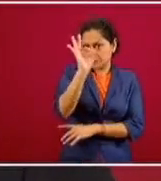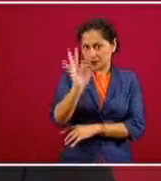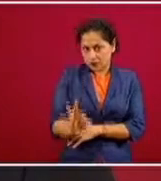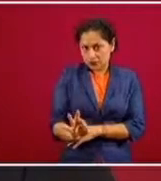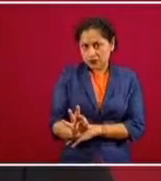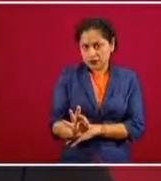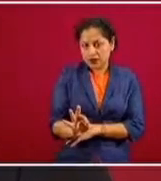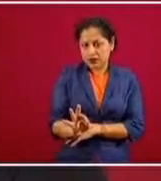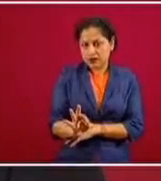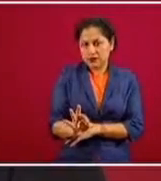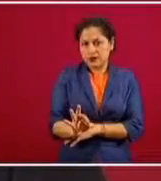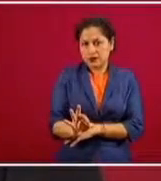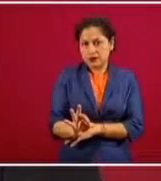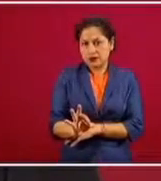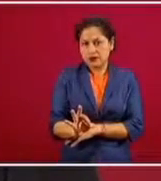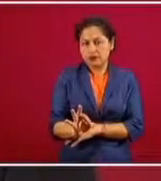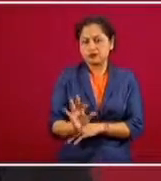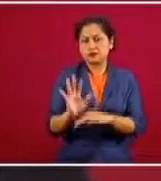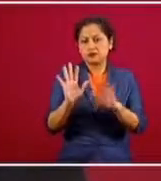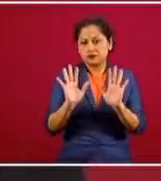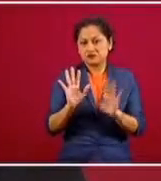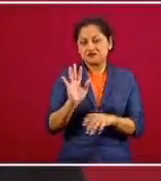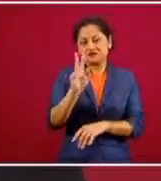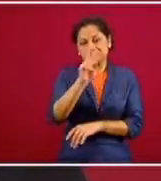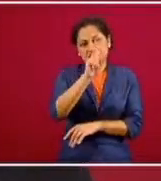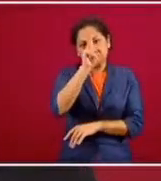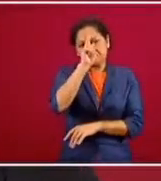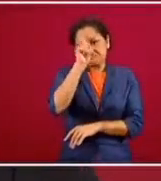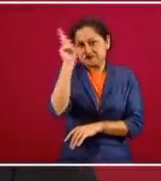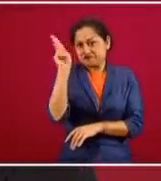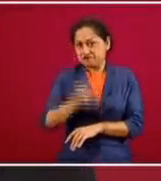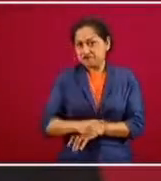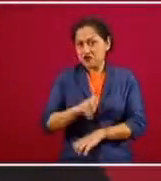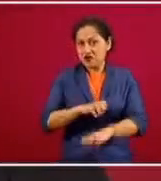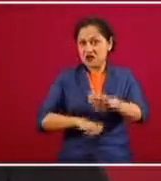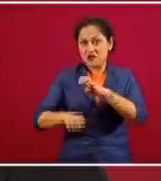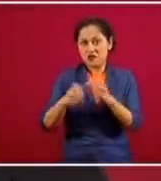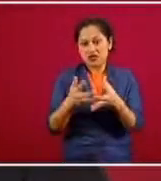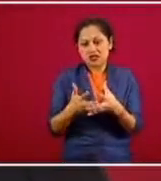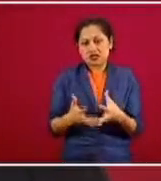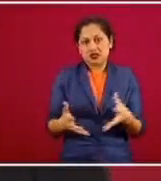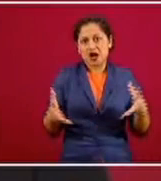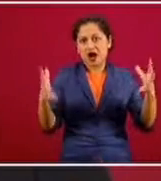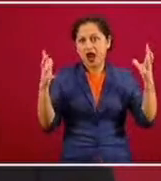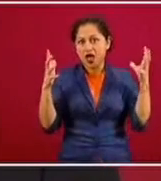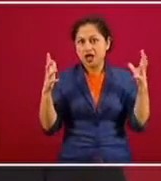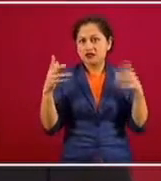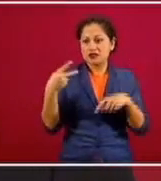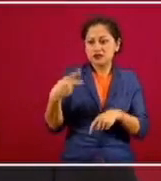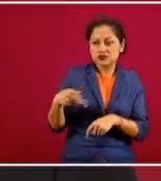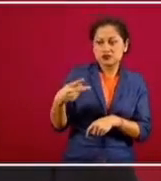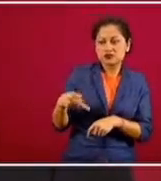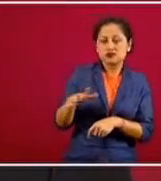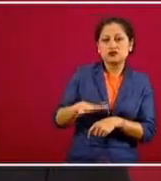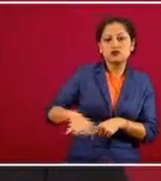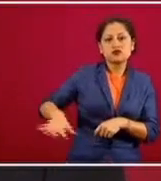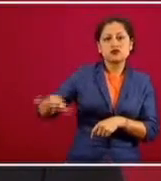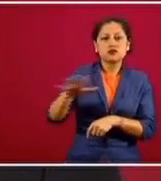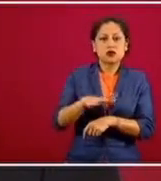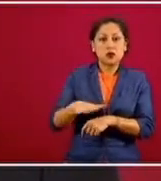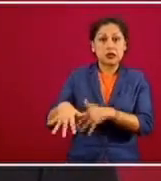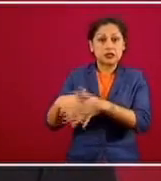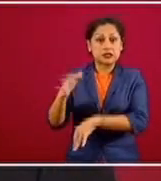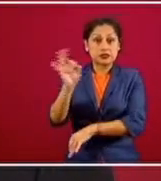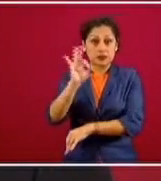y esto las más grandes, porque las mejores portadas son las pequeñas